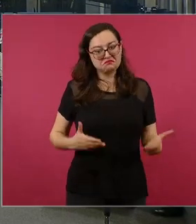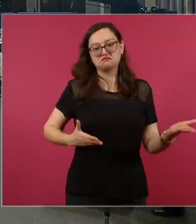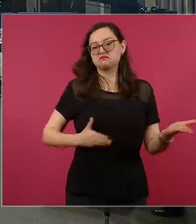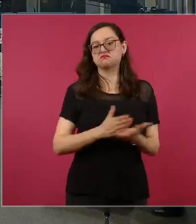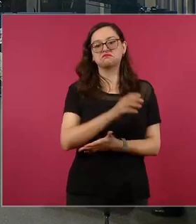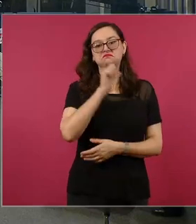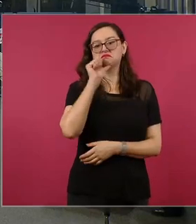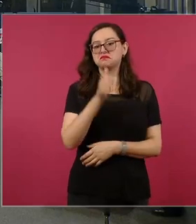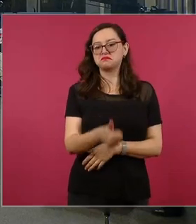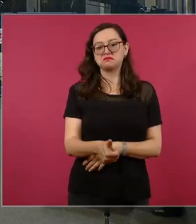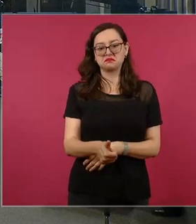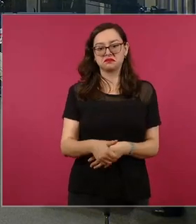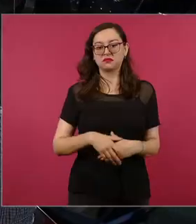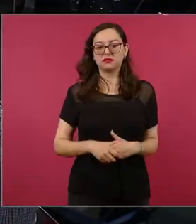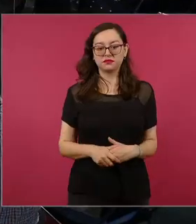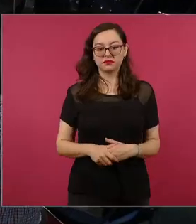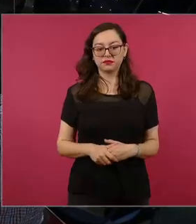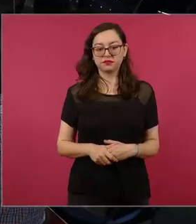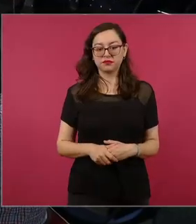no,